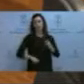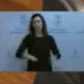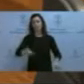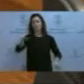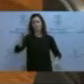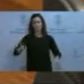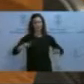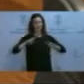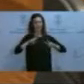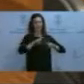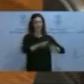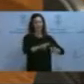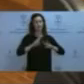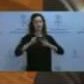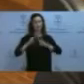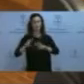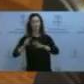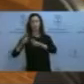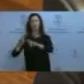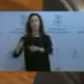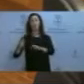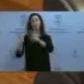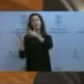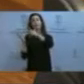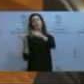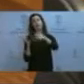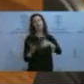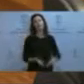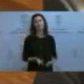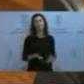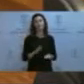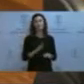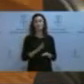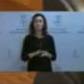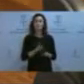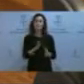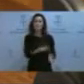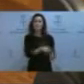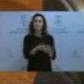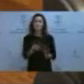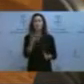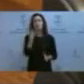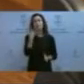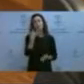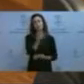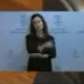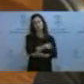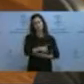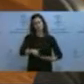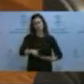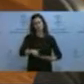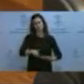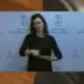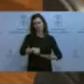indicarse la cuantificación de los perjuicios causados a estas conductas, que ascendería a